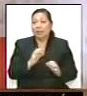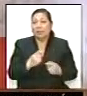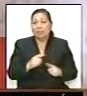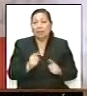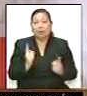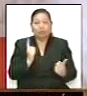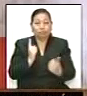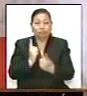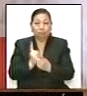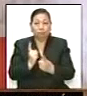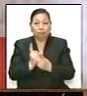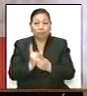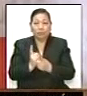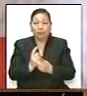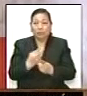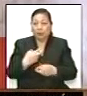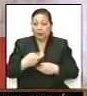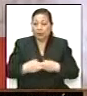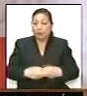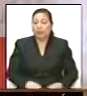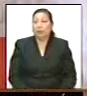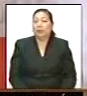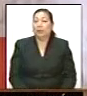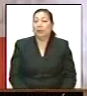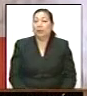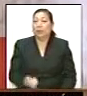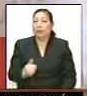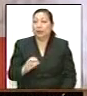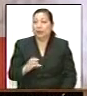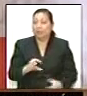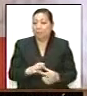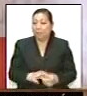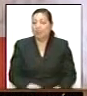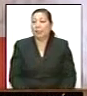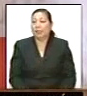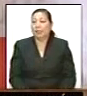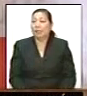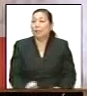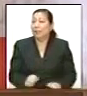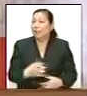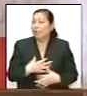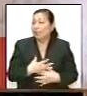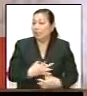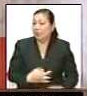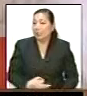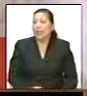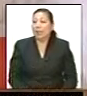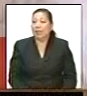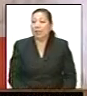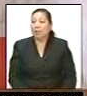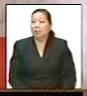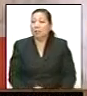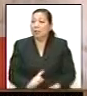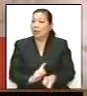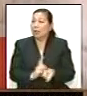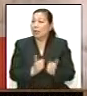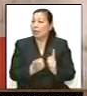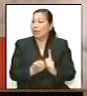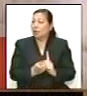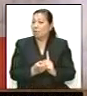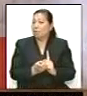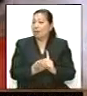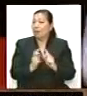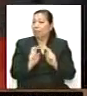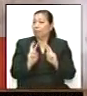mayor acercamiento entre los dos procesos la alianza la alianza del pacífico le interesa convertirse en